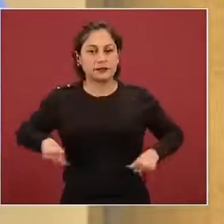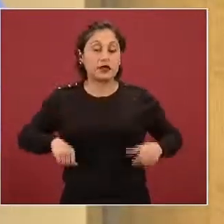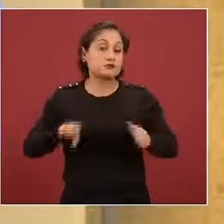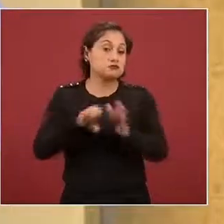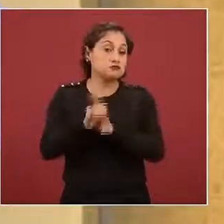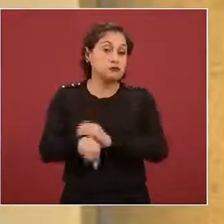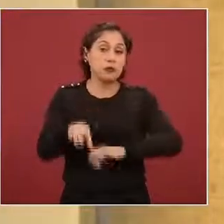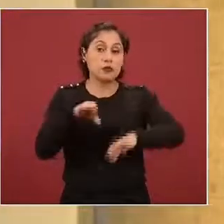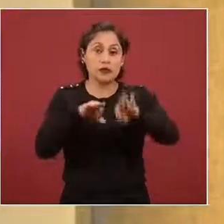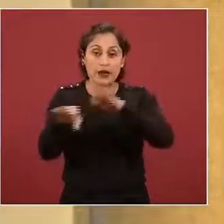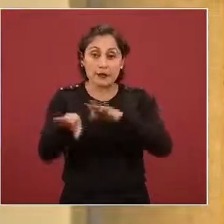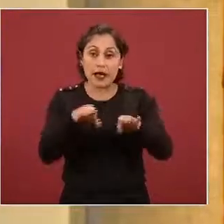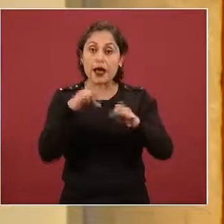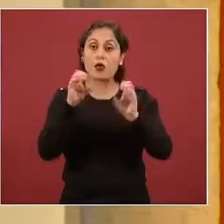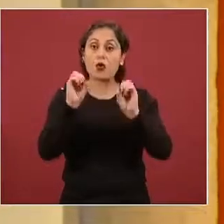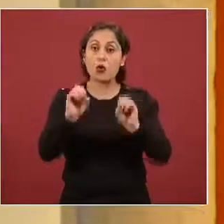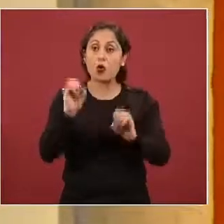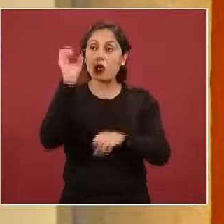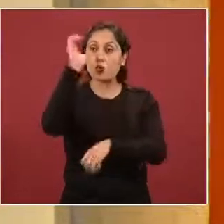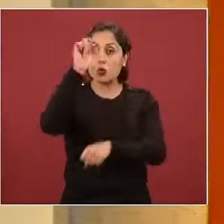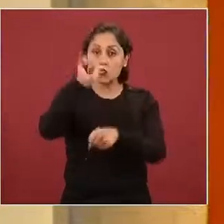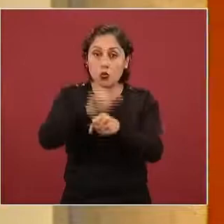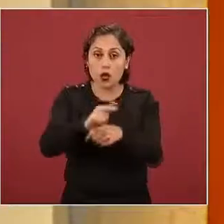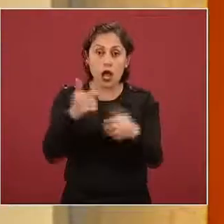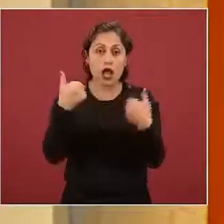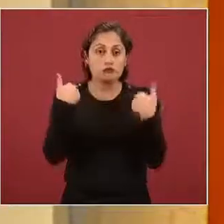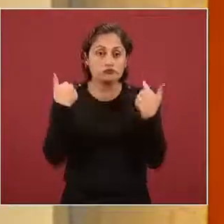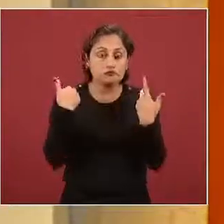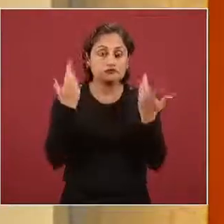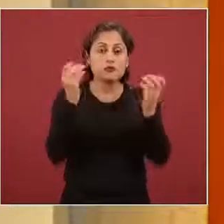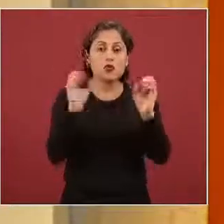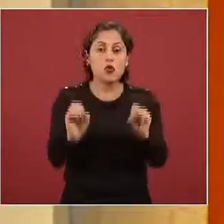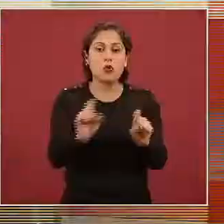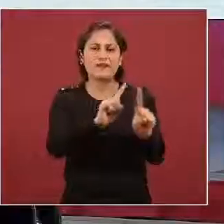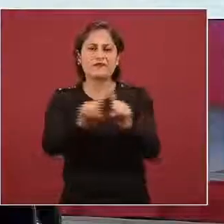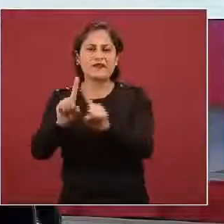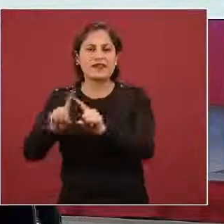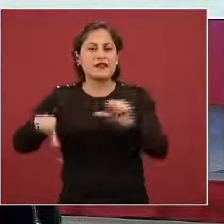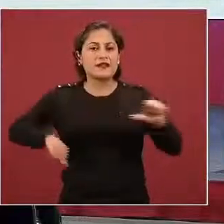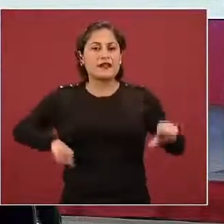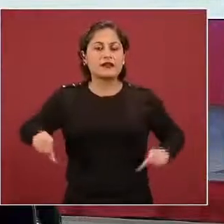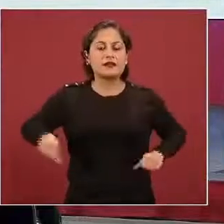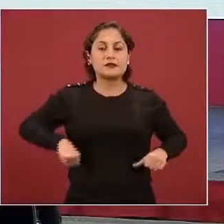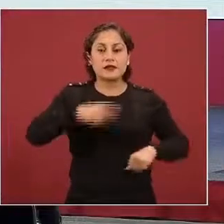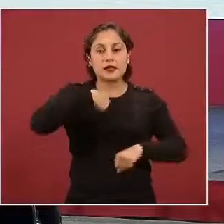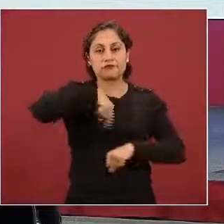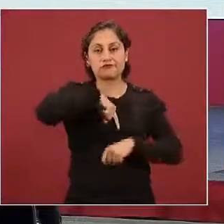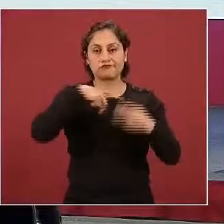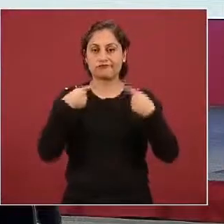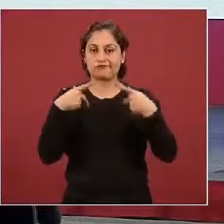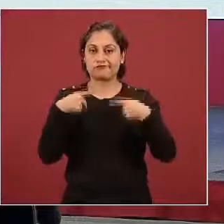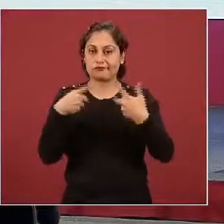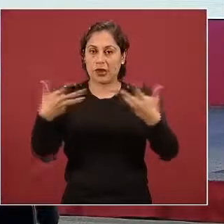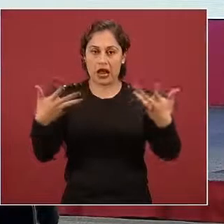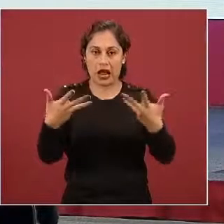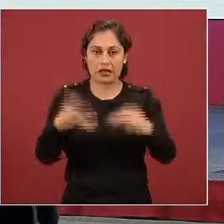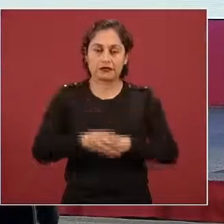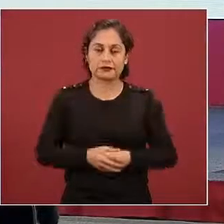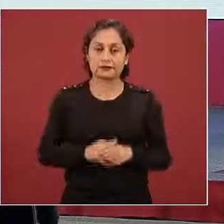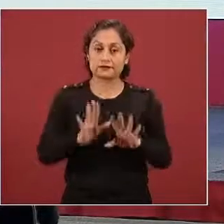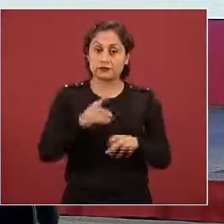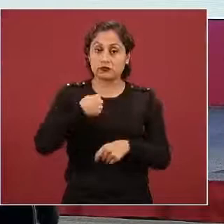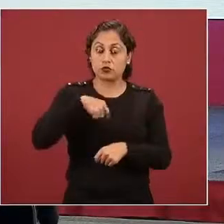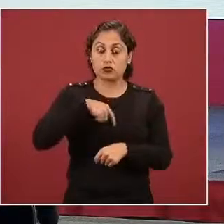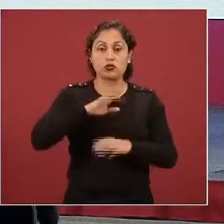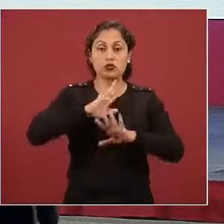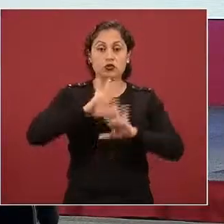y sociales y culturales y recreativas en las que podemos estar involucrados. Lo que hemos visto es que a lo largo y ancho del país se han ido